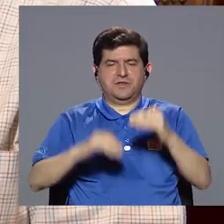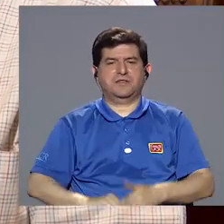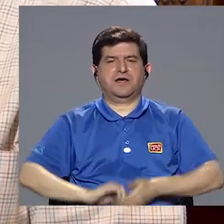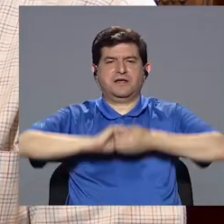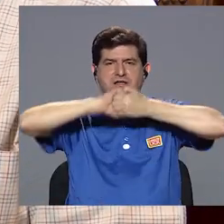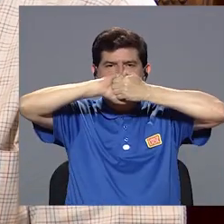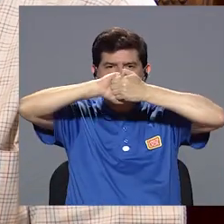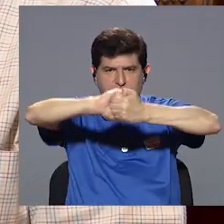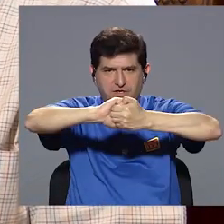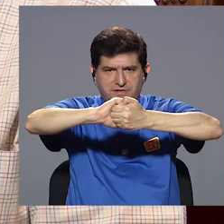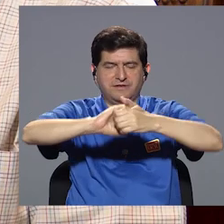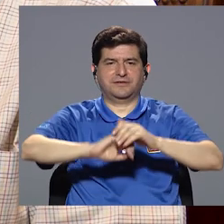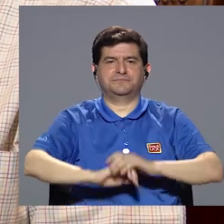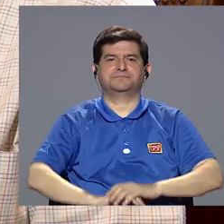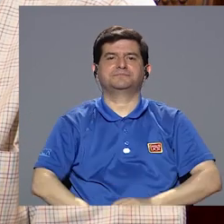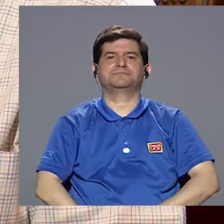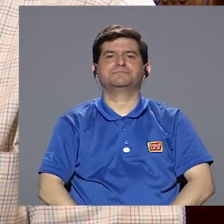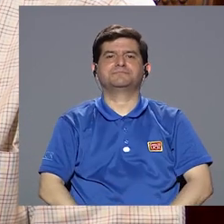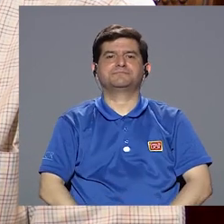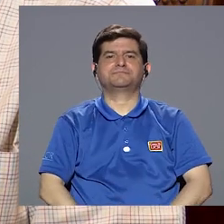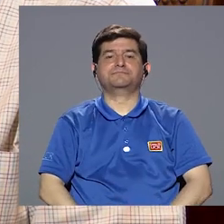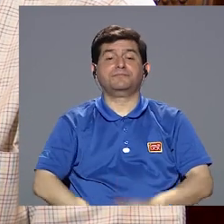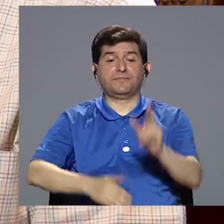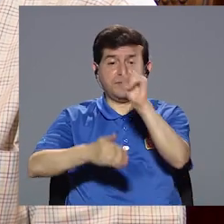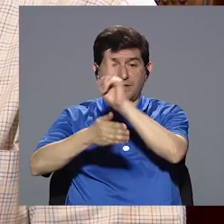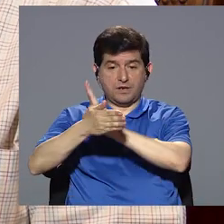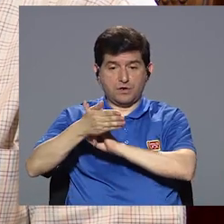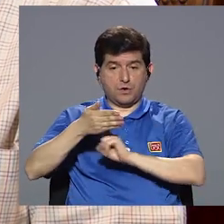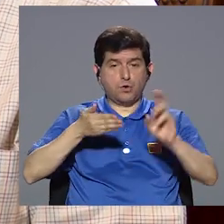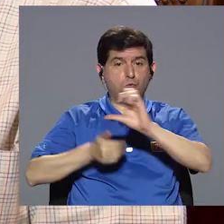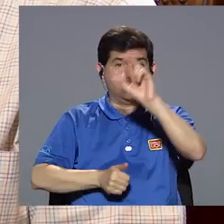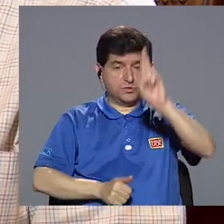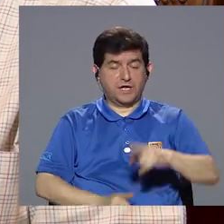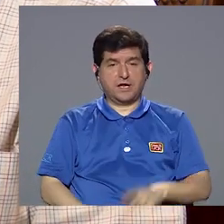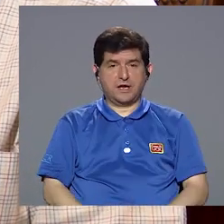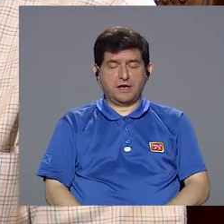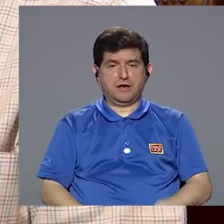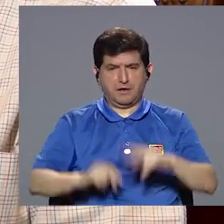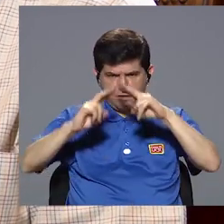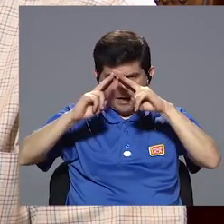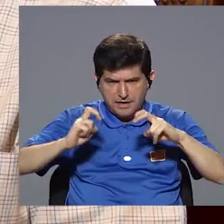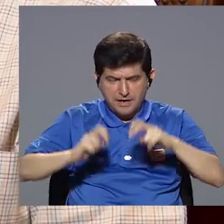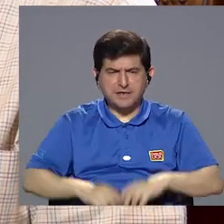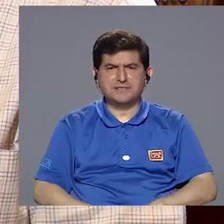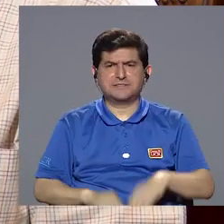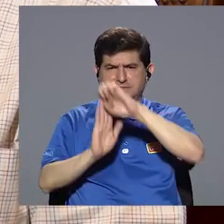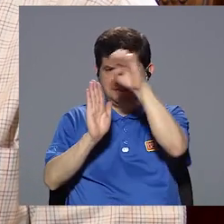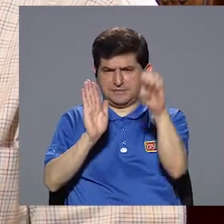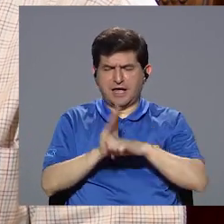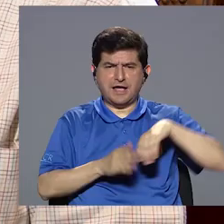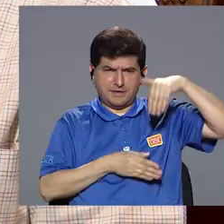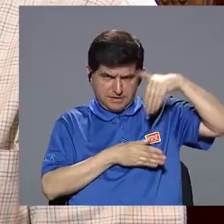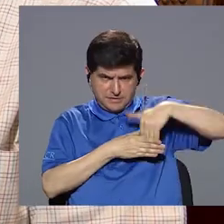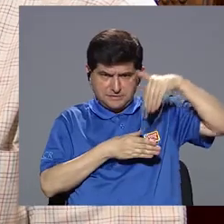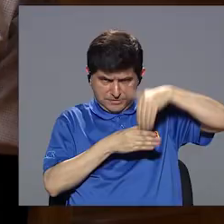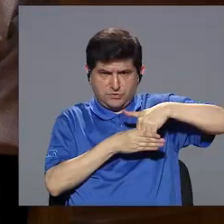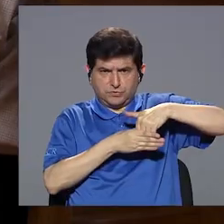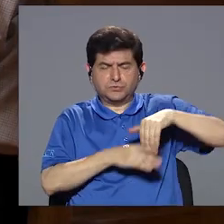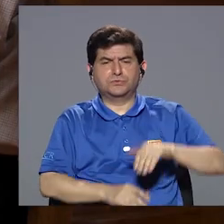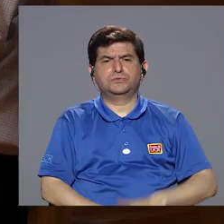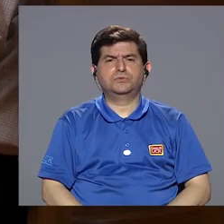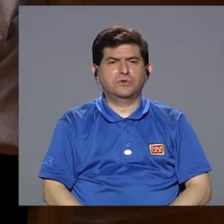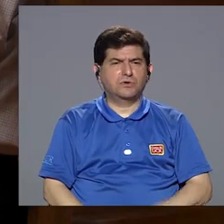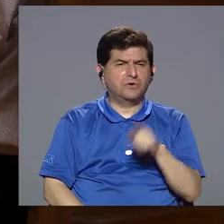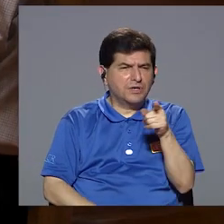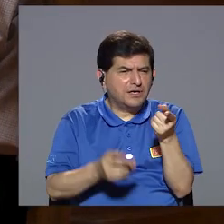de solidaridad la universidad de costa rica si un obeso estatuto orgánico que está